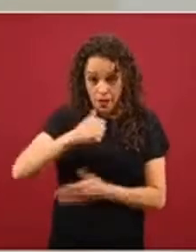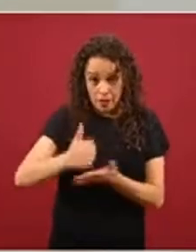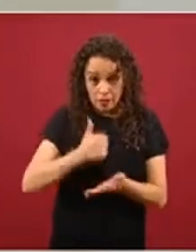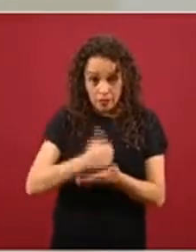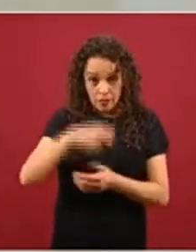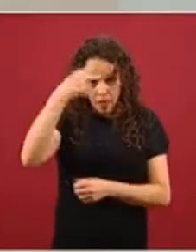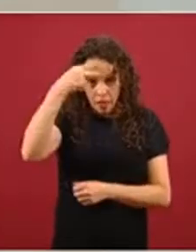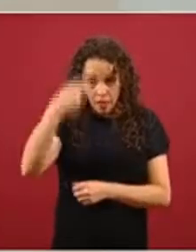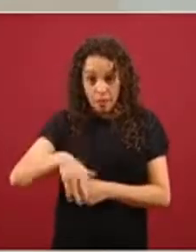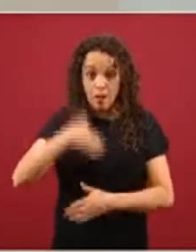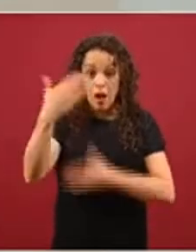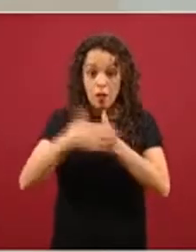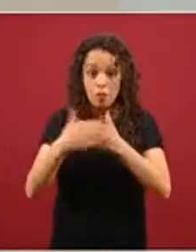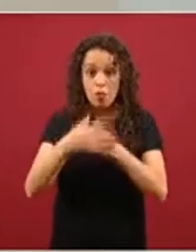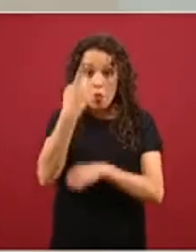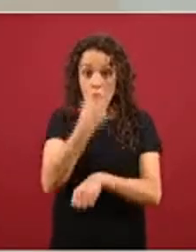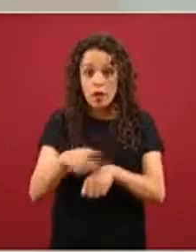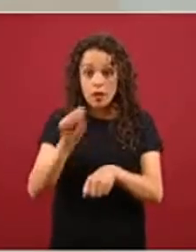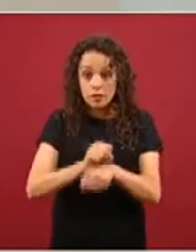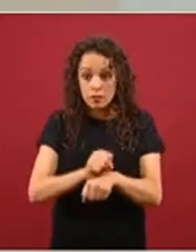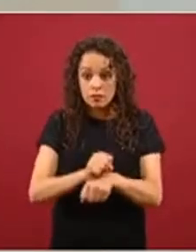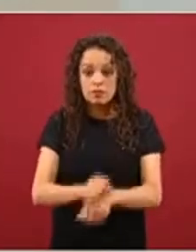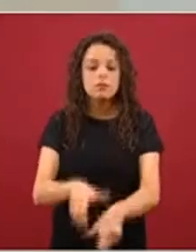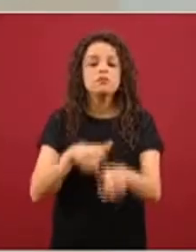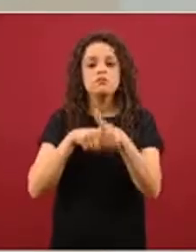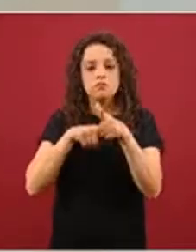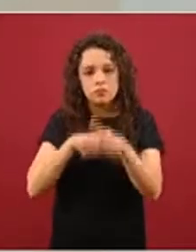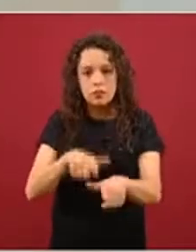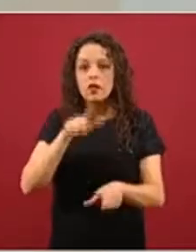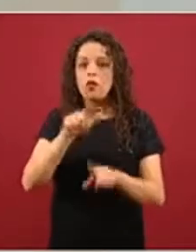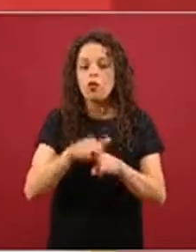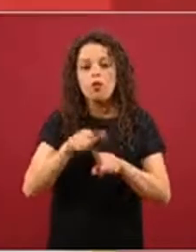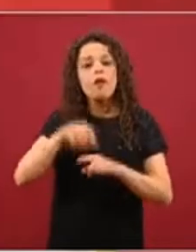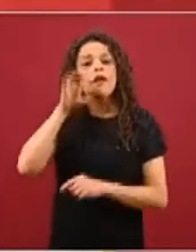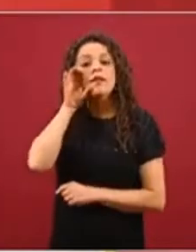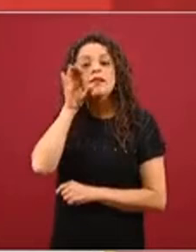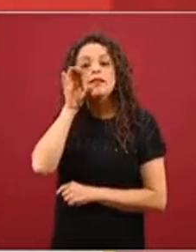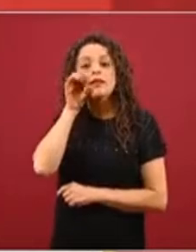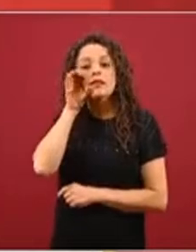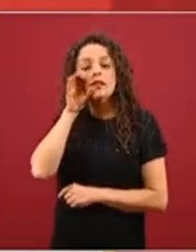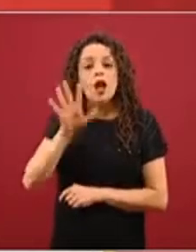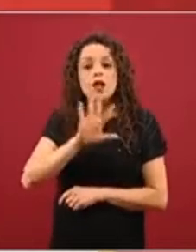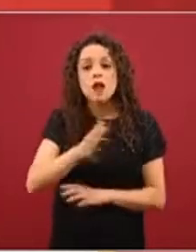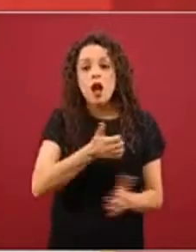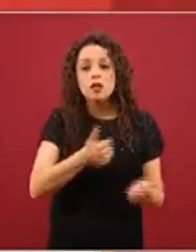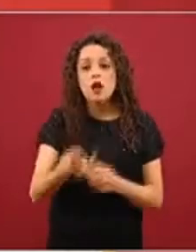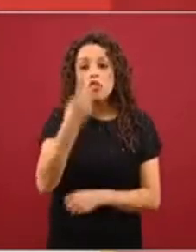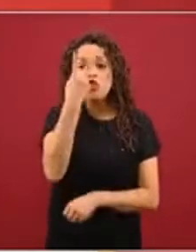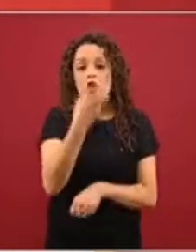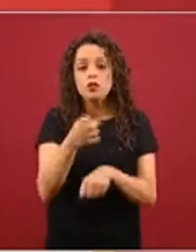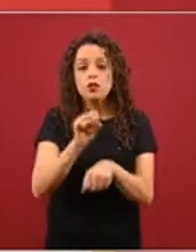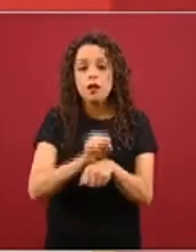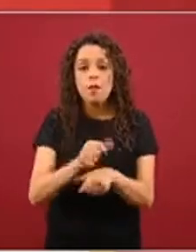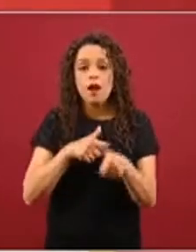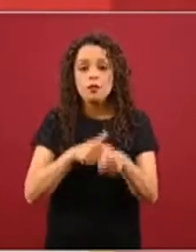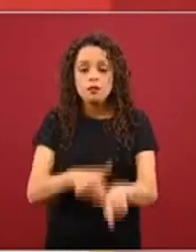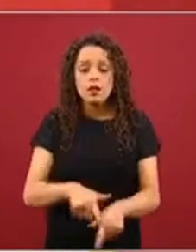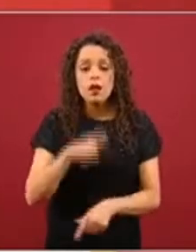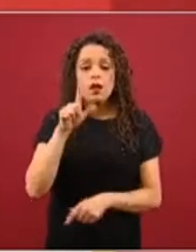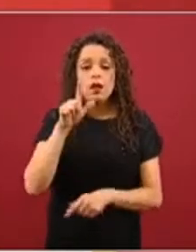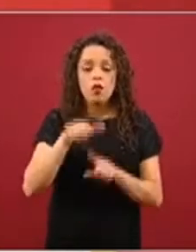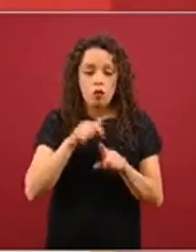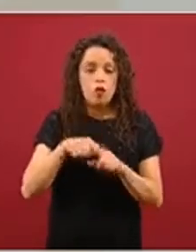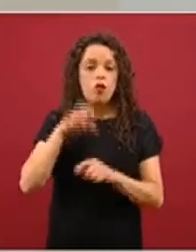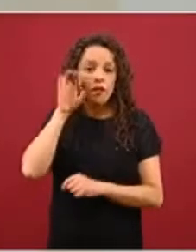de la siguiente semana está en color naranja. Es su segunda semana en color naranja y la jefa de gobierno en la Ciudad